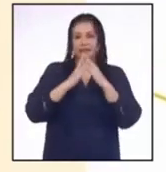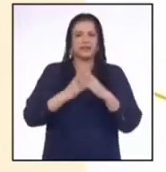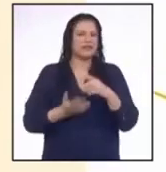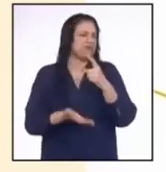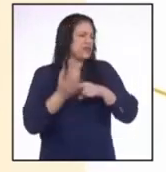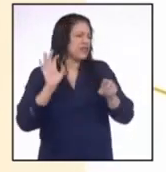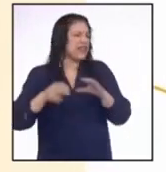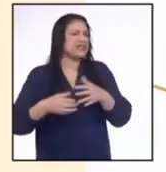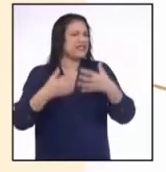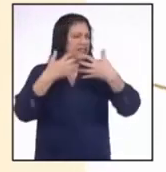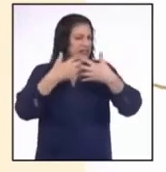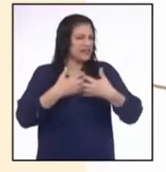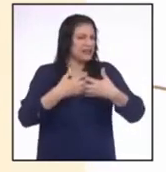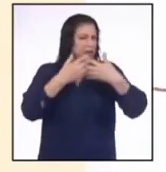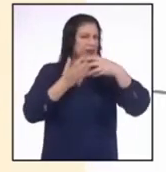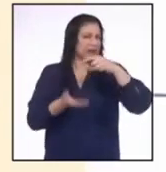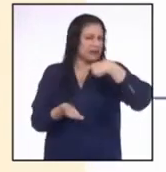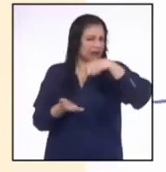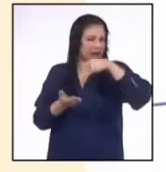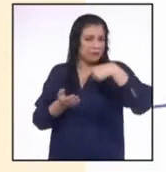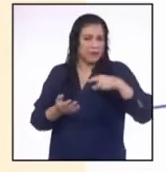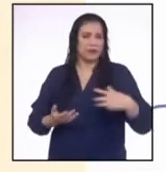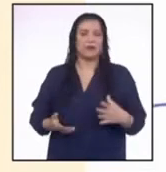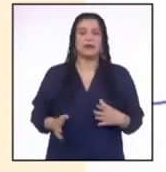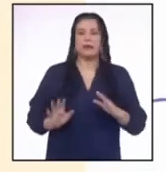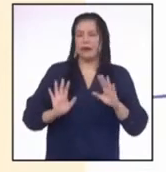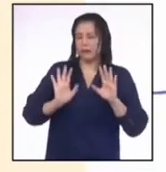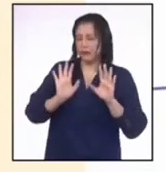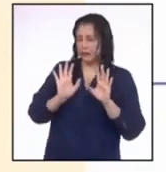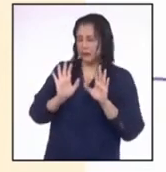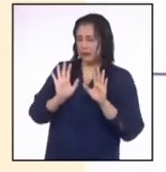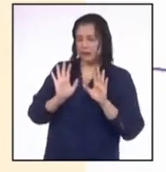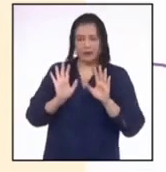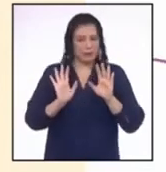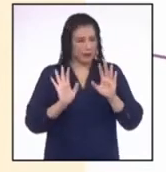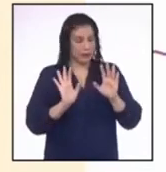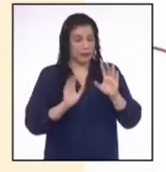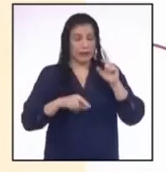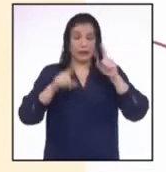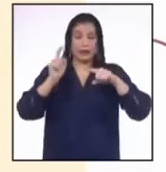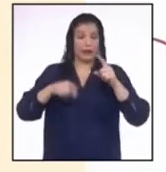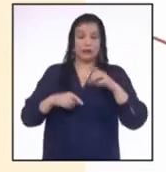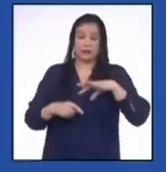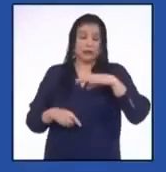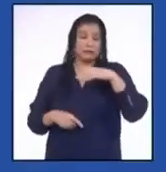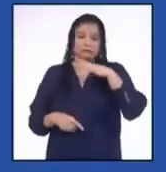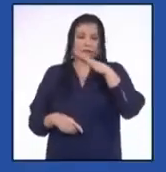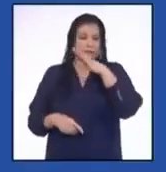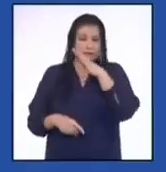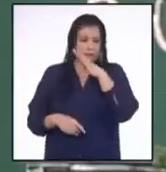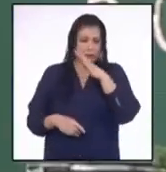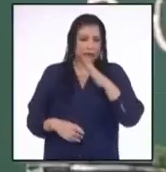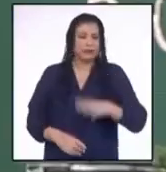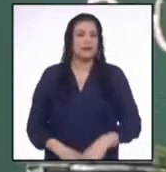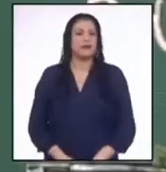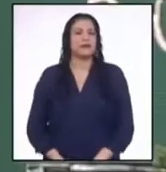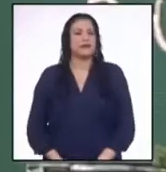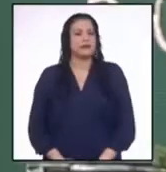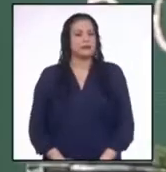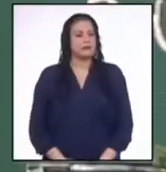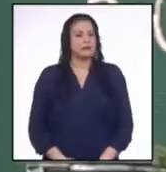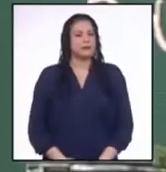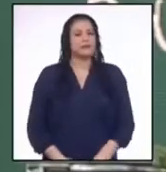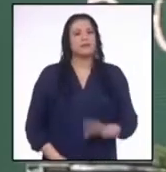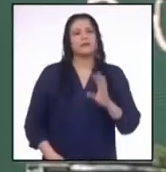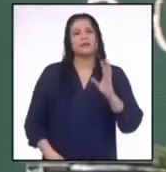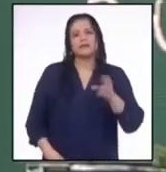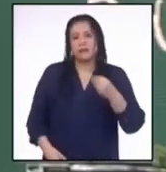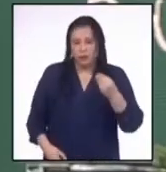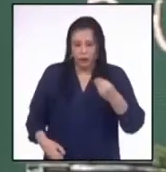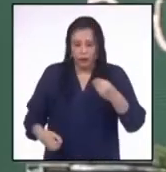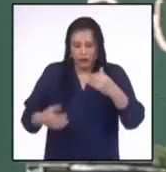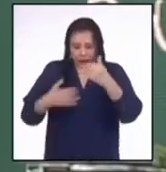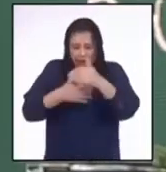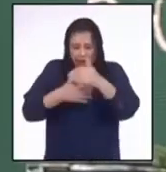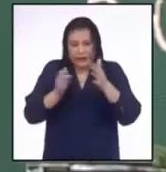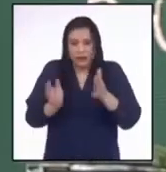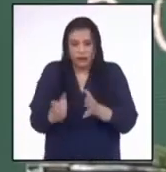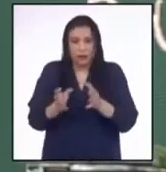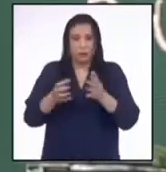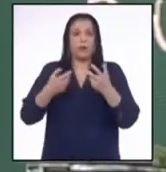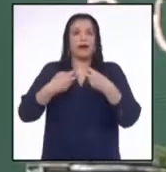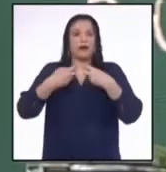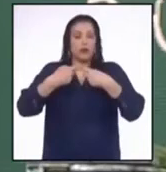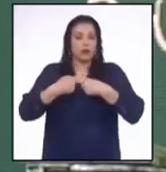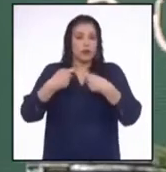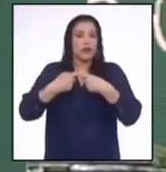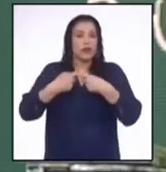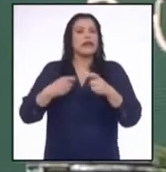empresas distribuidoras? Un ratito. Hay algo que no entiendo. ¿Por qué el transformador de las